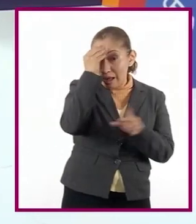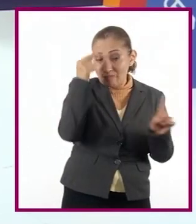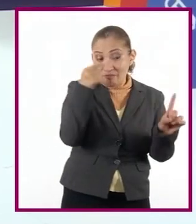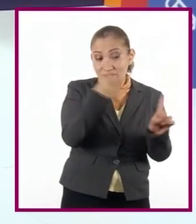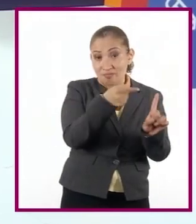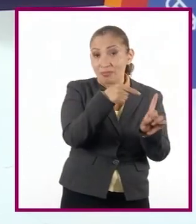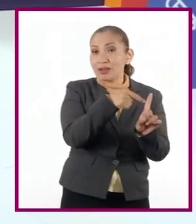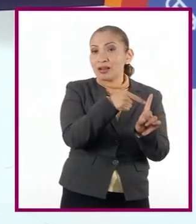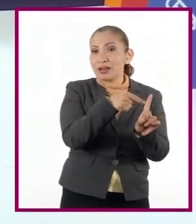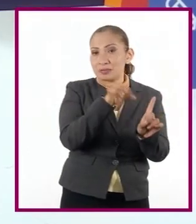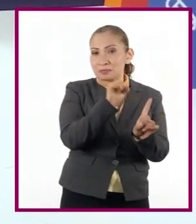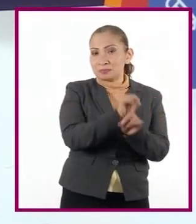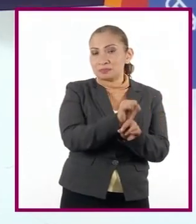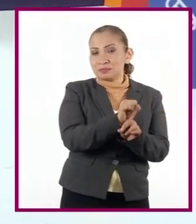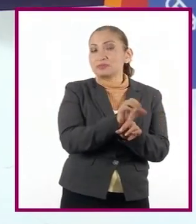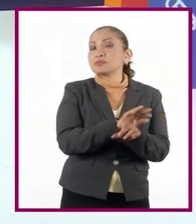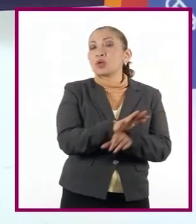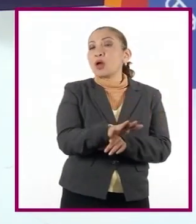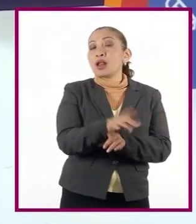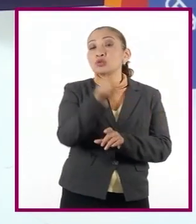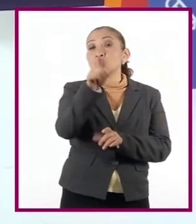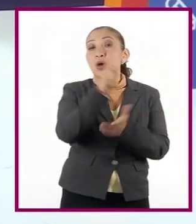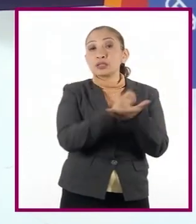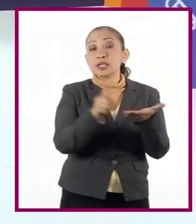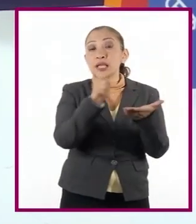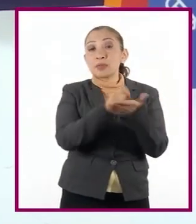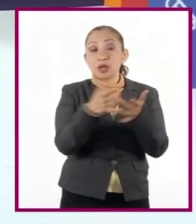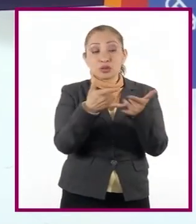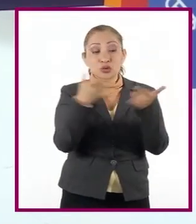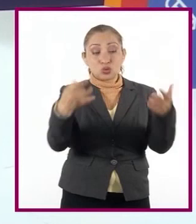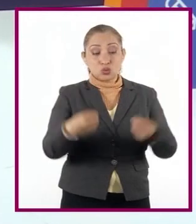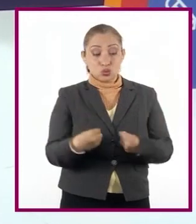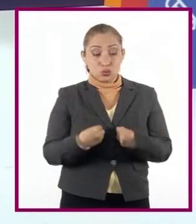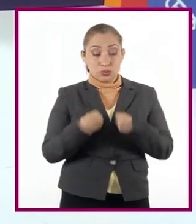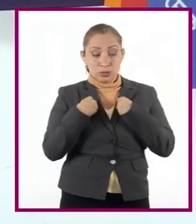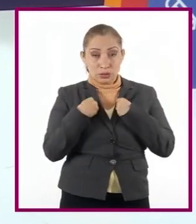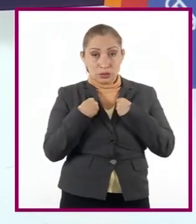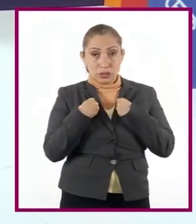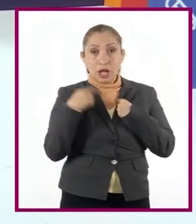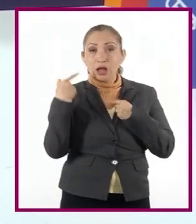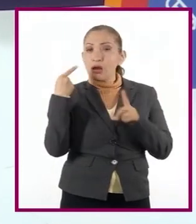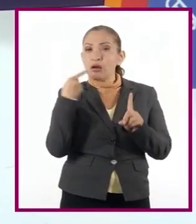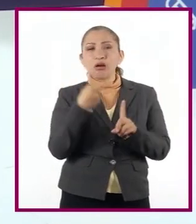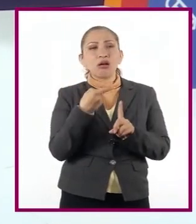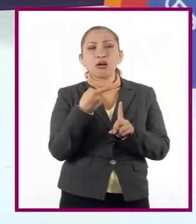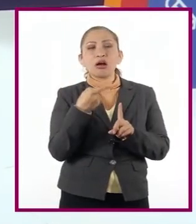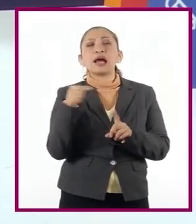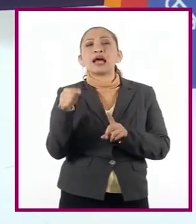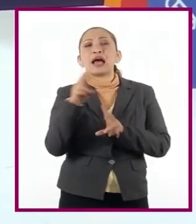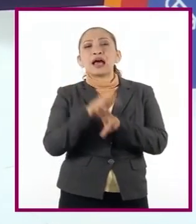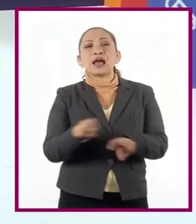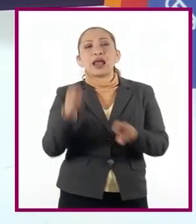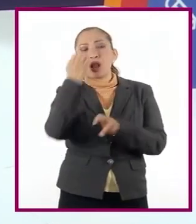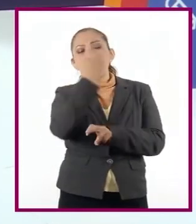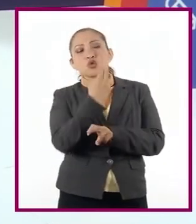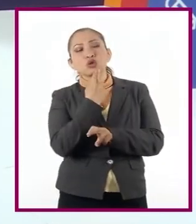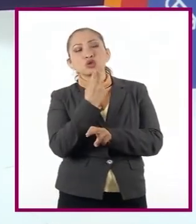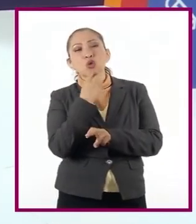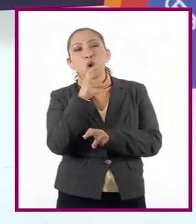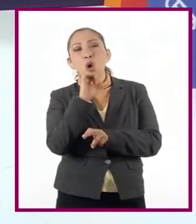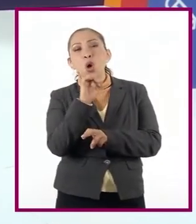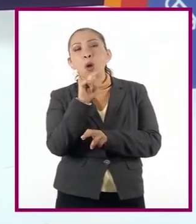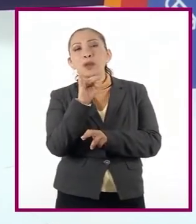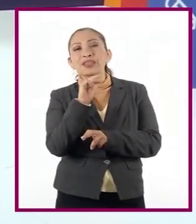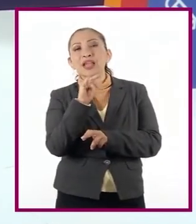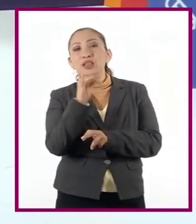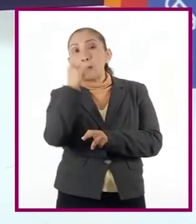esperado fue: escribe un texto biográfico y nuestro propósito, analizar el uso del